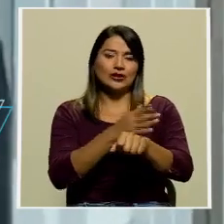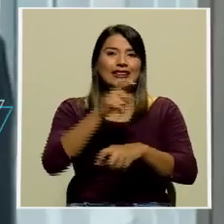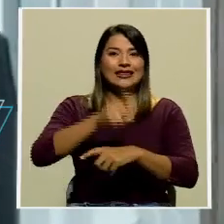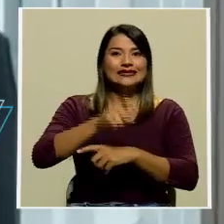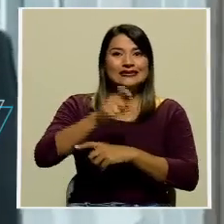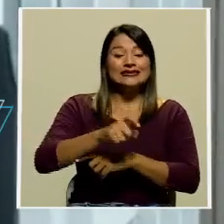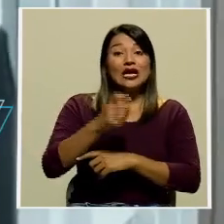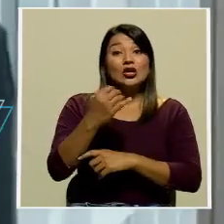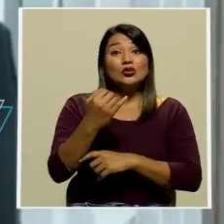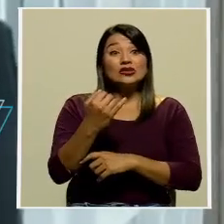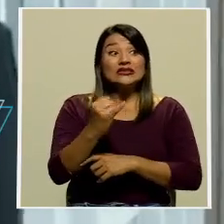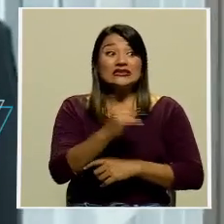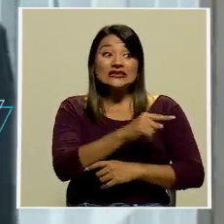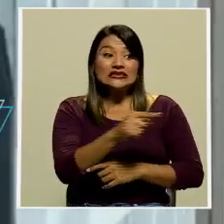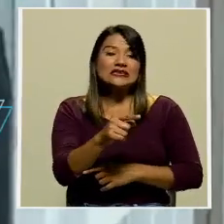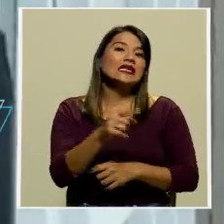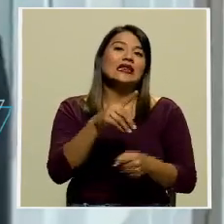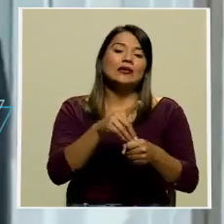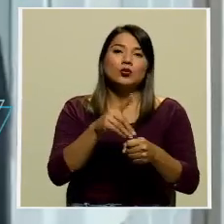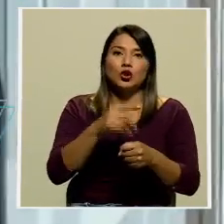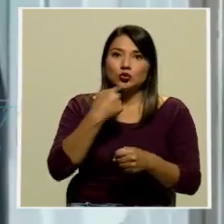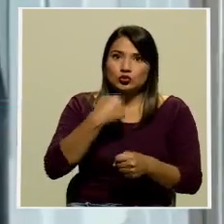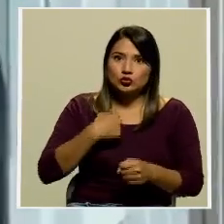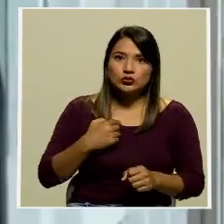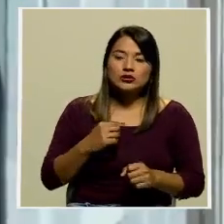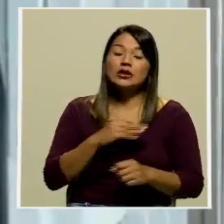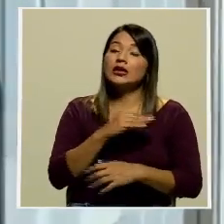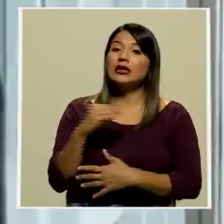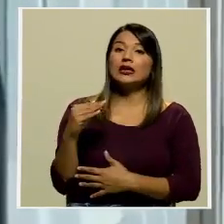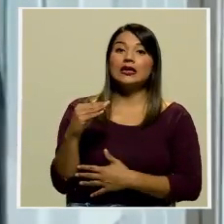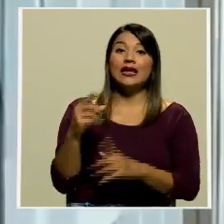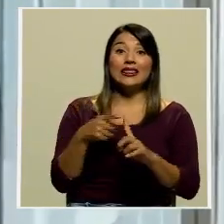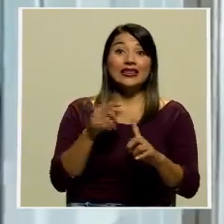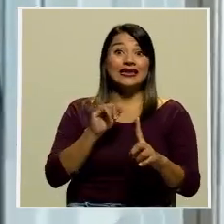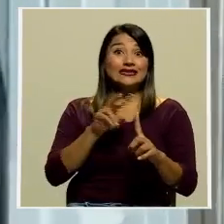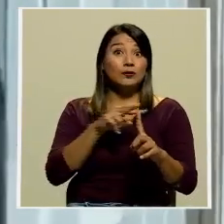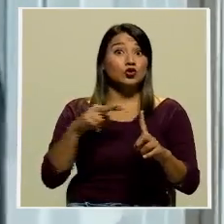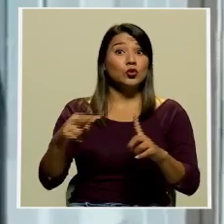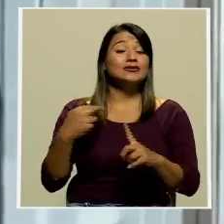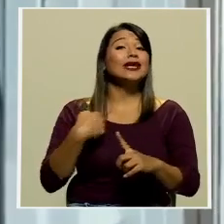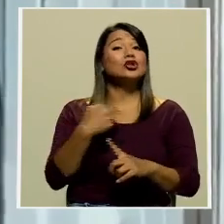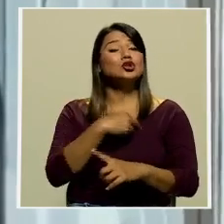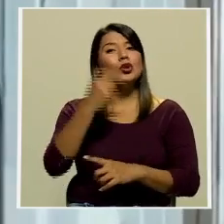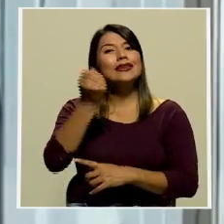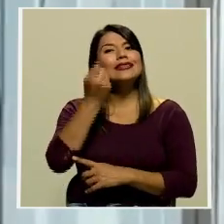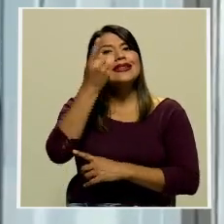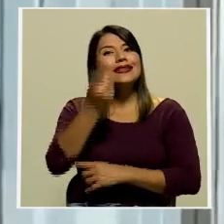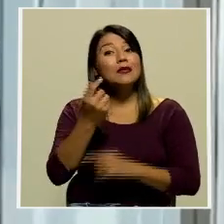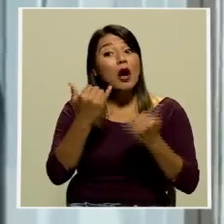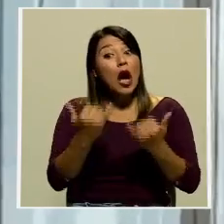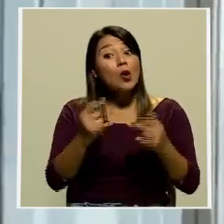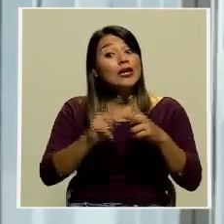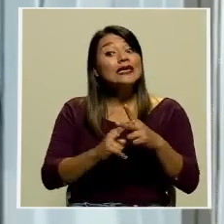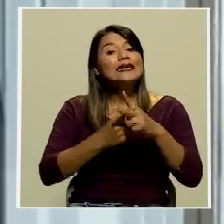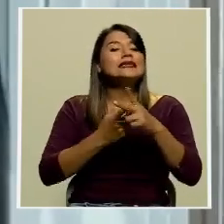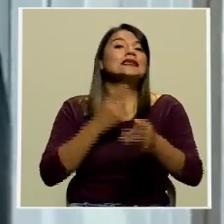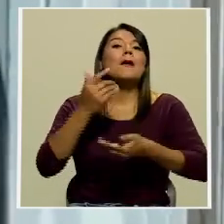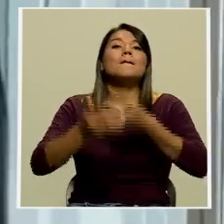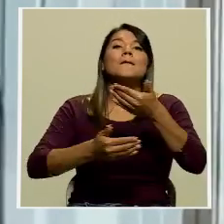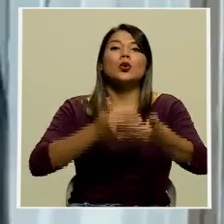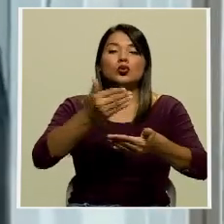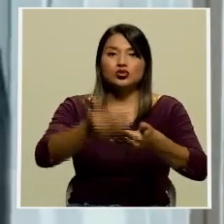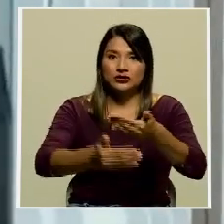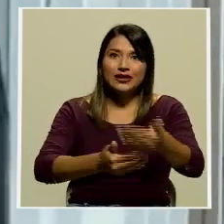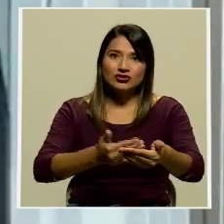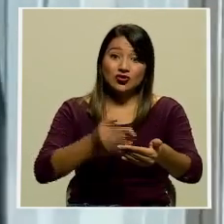las diputadas y diputados, y que en ese sentido pues entendemos que este es un proceso donde